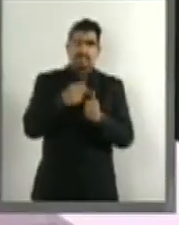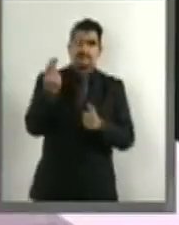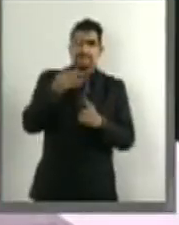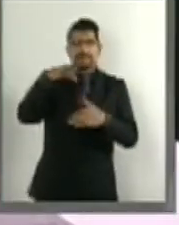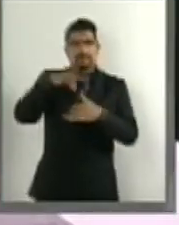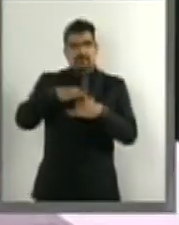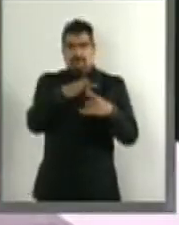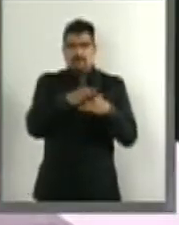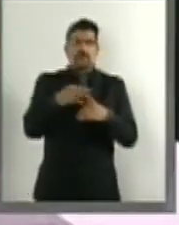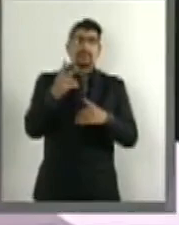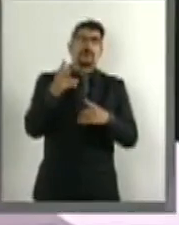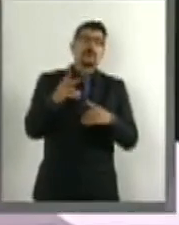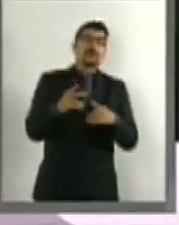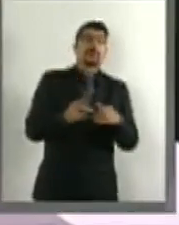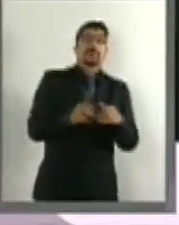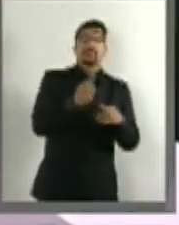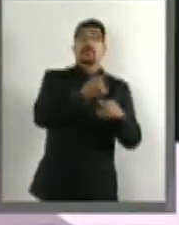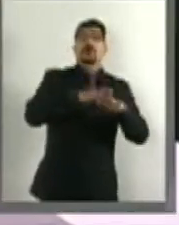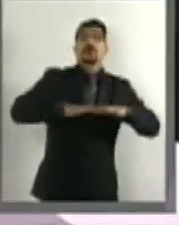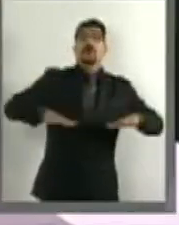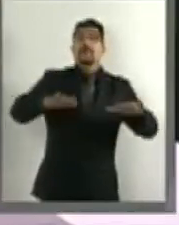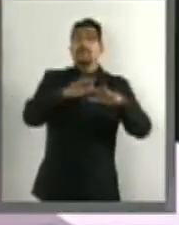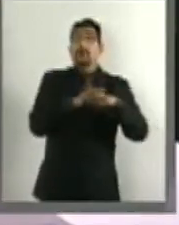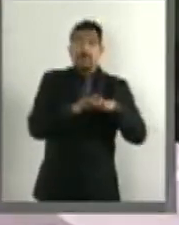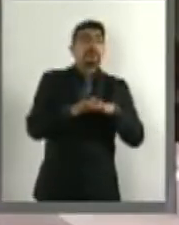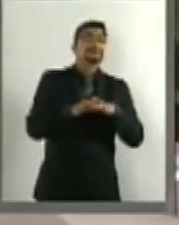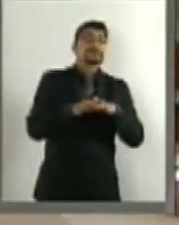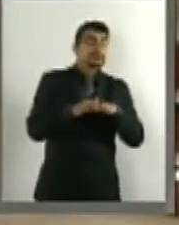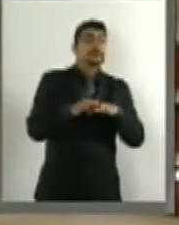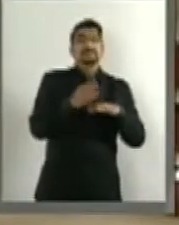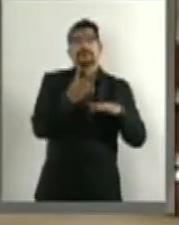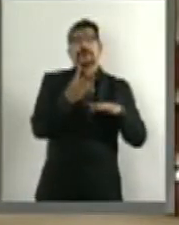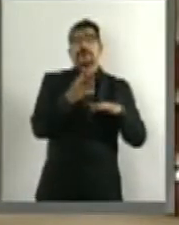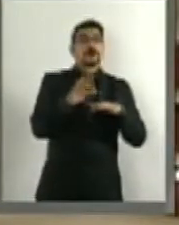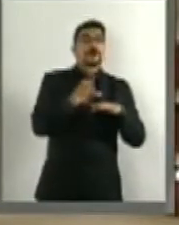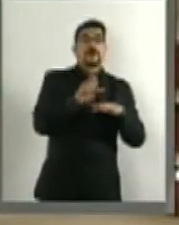de 2/3 de los senadores presentes.